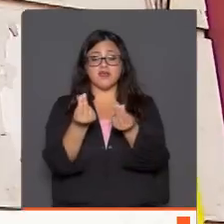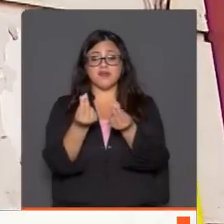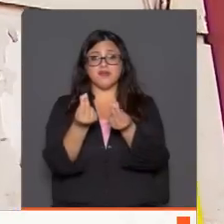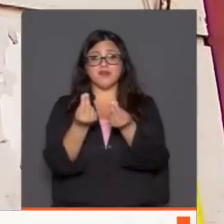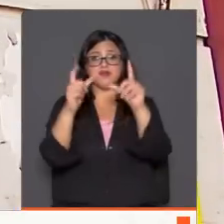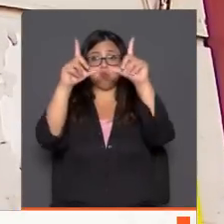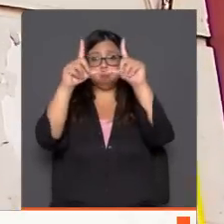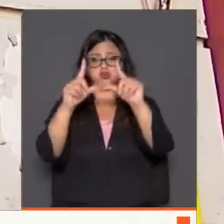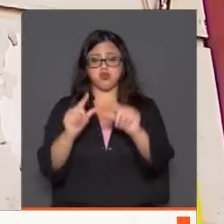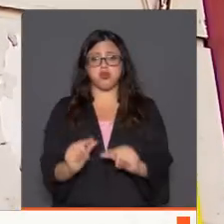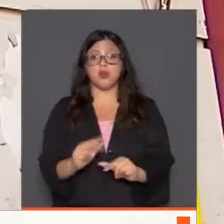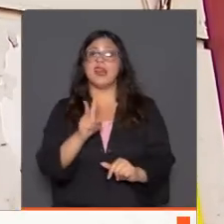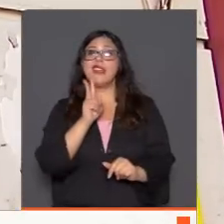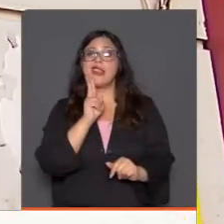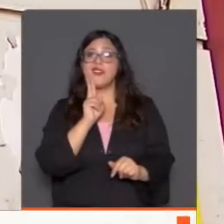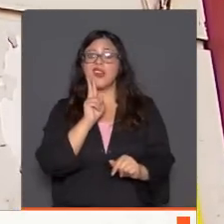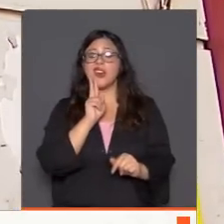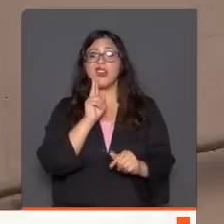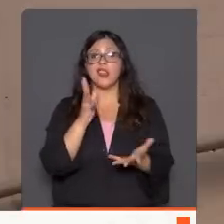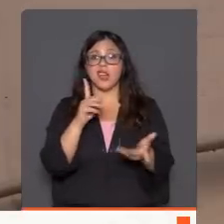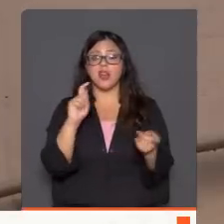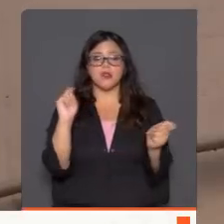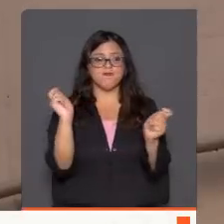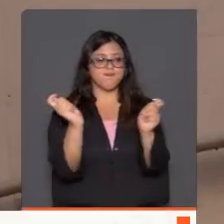viernes, la más notoria, retrocedieron